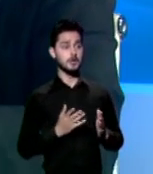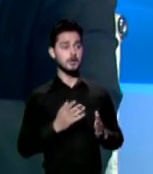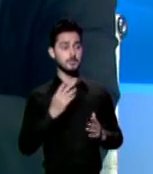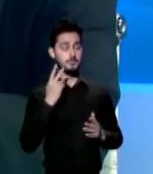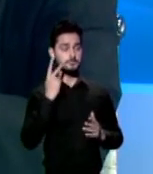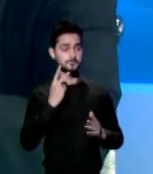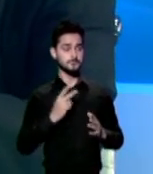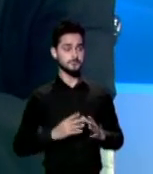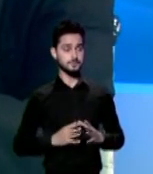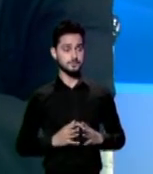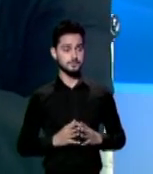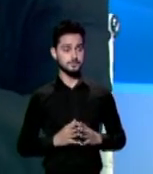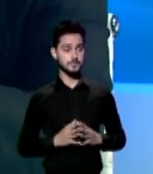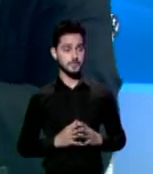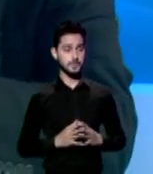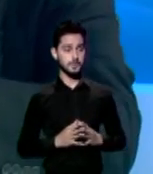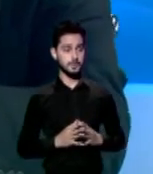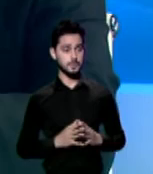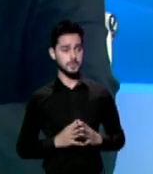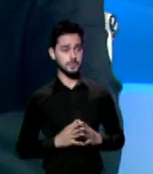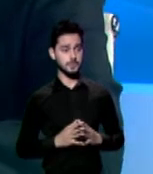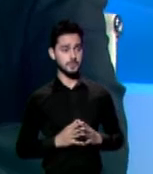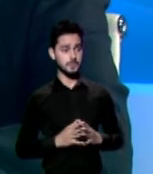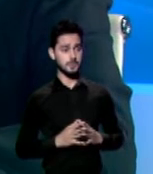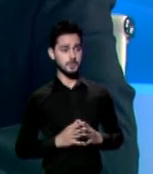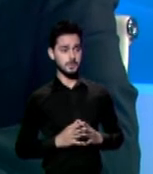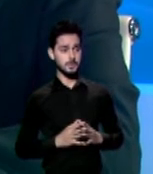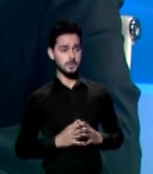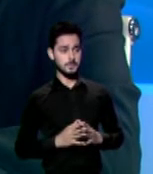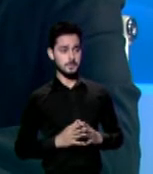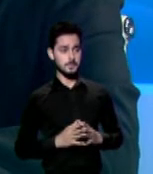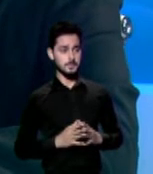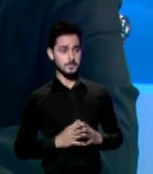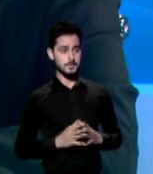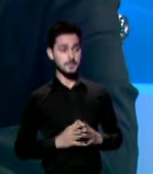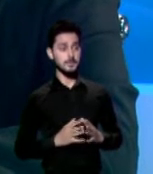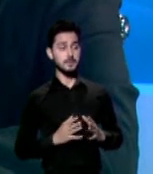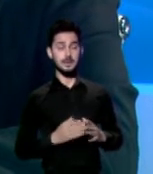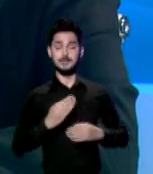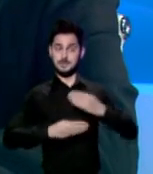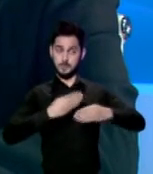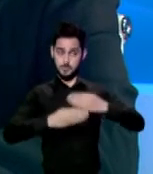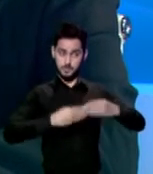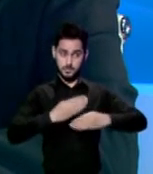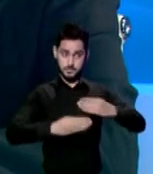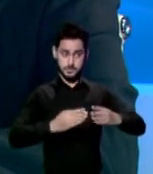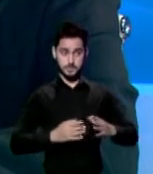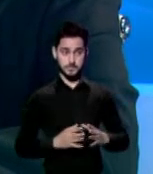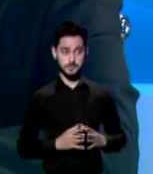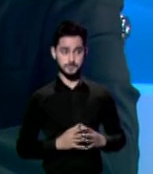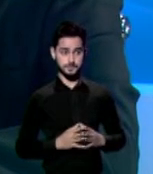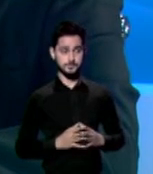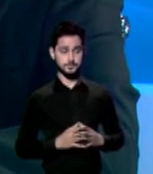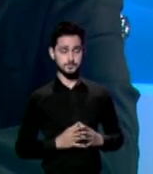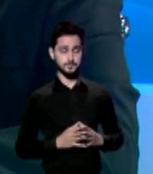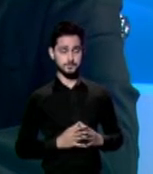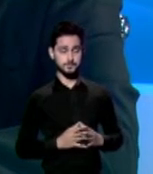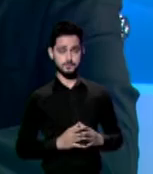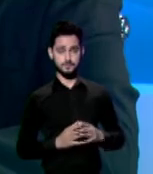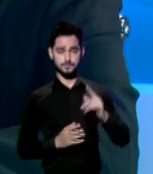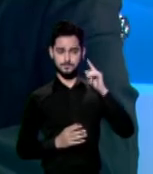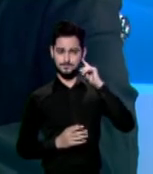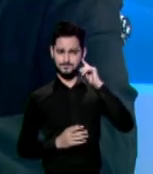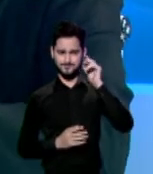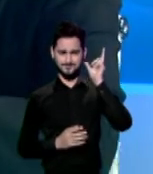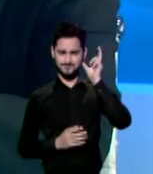reparo. Si no suele ese reparo, entonces suele un proceso de notificación. Pero en ese proceso la persona debe acercarse y aligerar lo más pronto